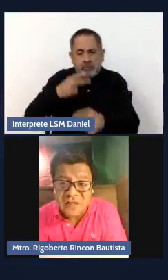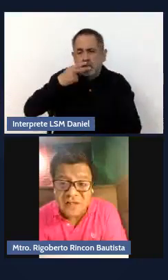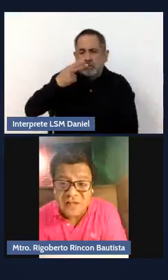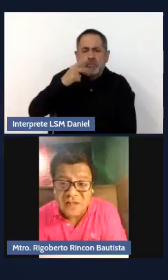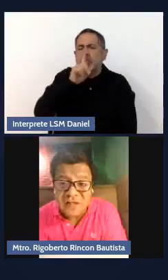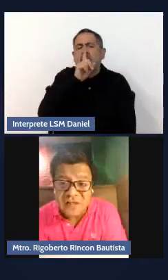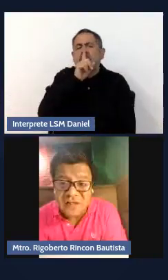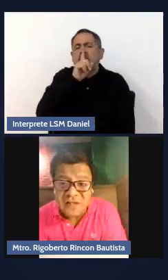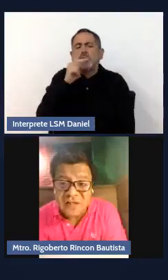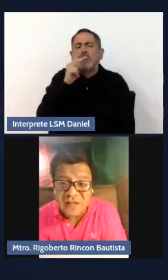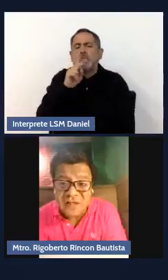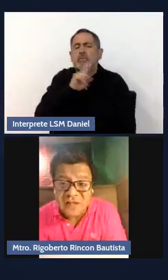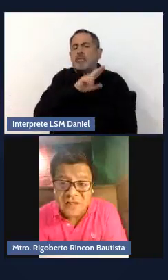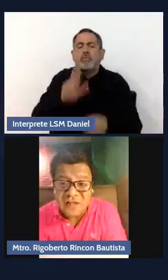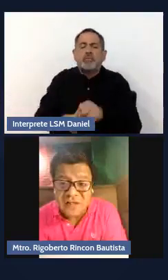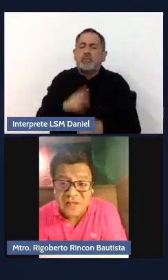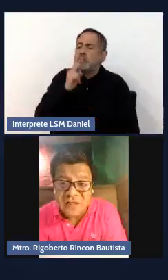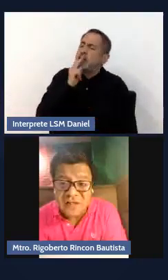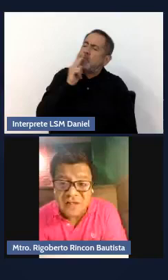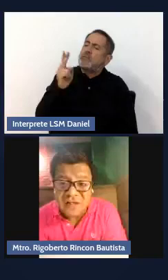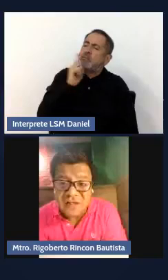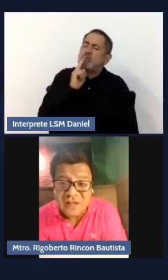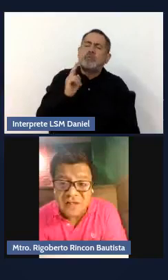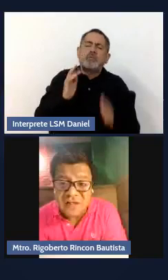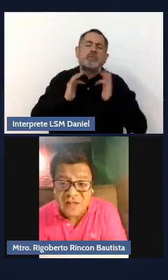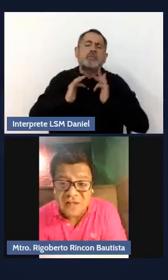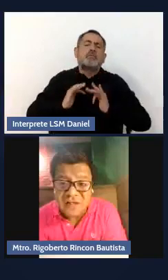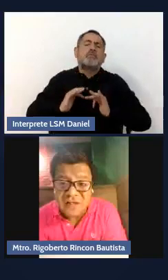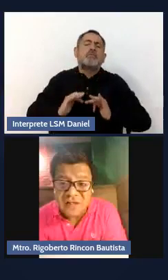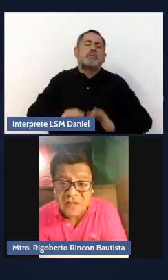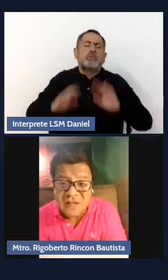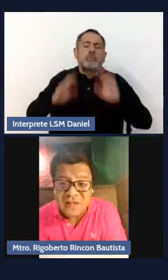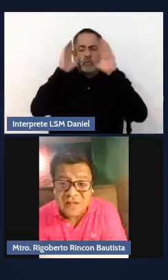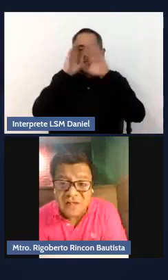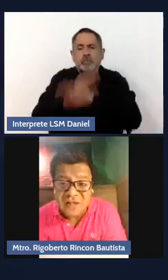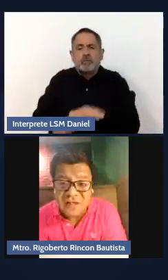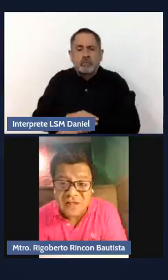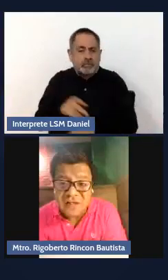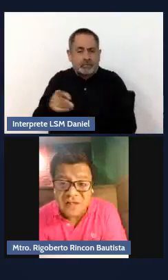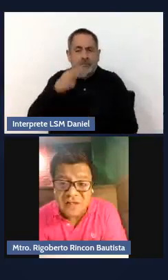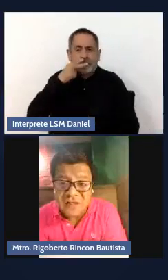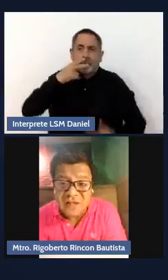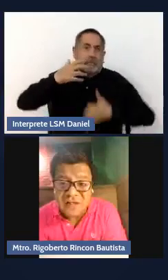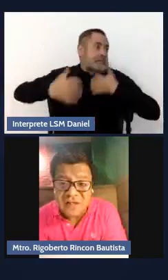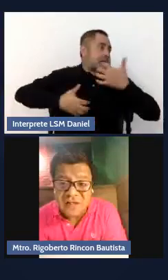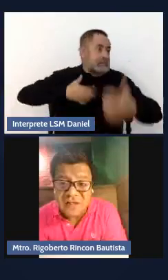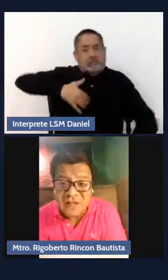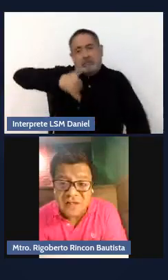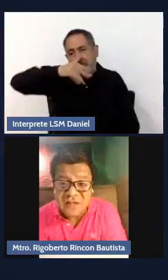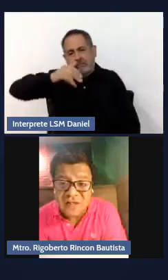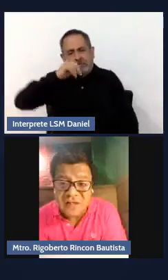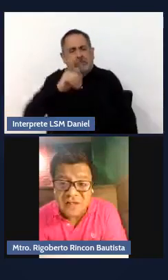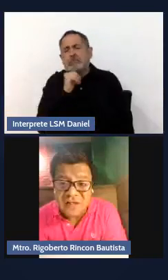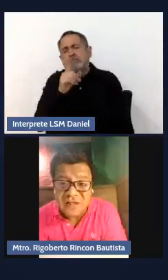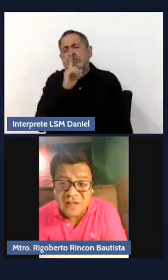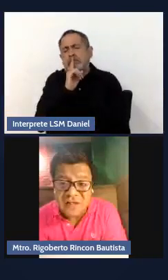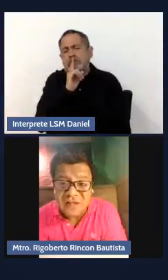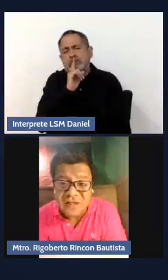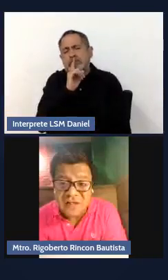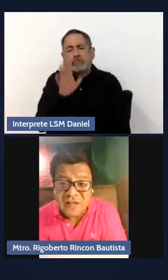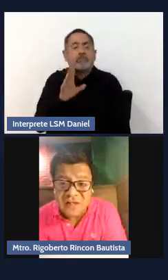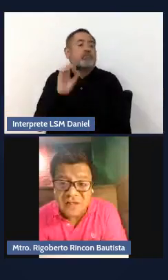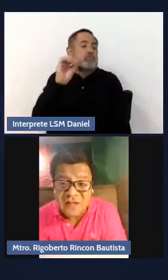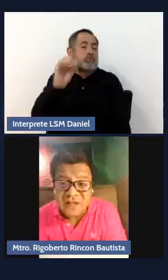nuestro organismo como el alcohol, que tal vez a lo mejor aletarga, que a lo mejor hace perder el